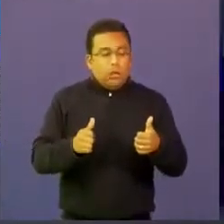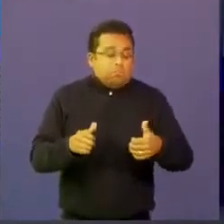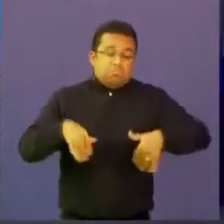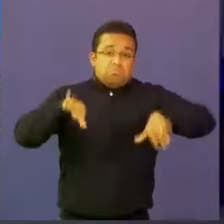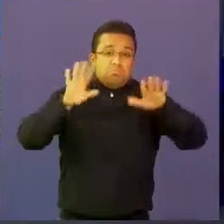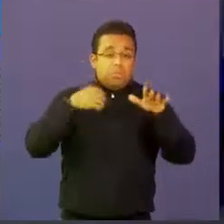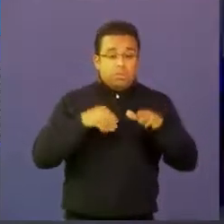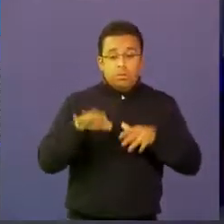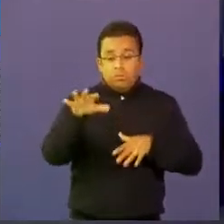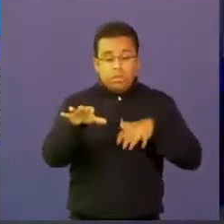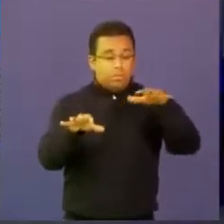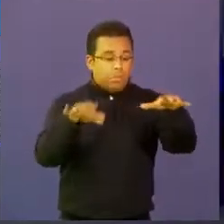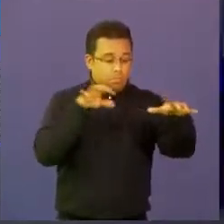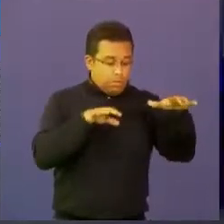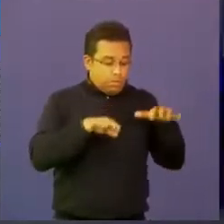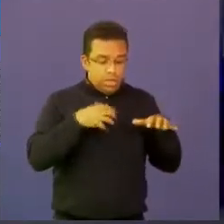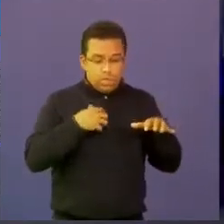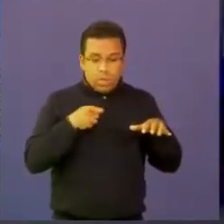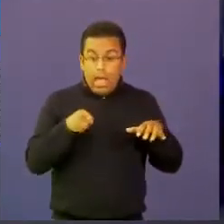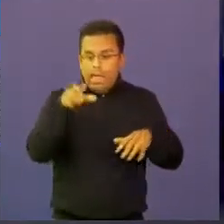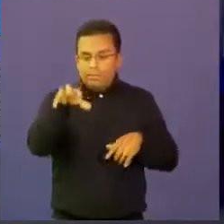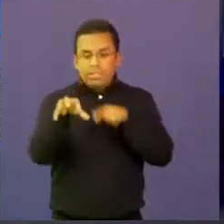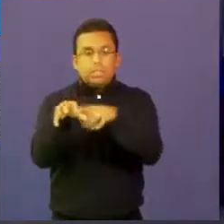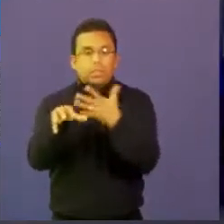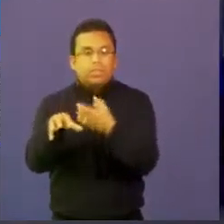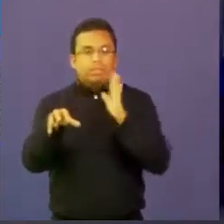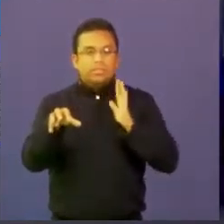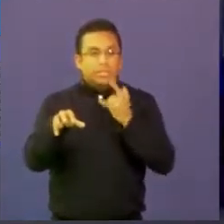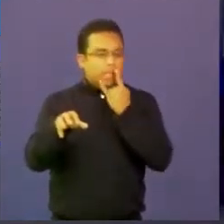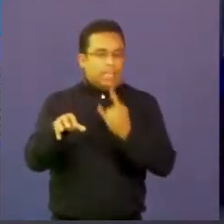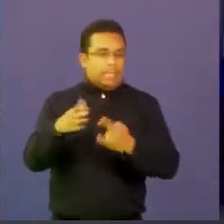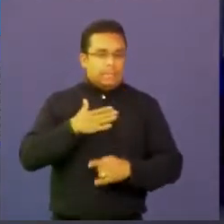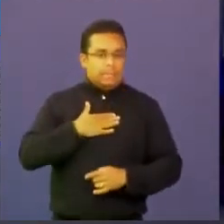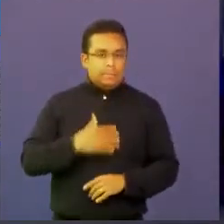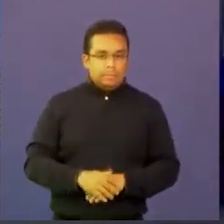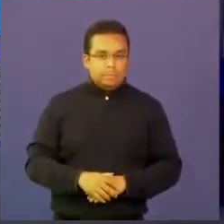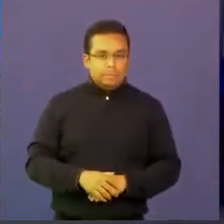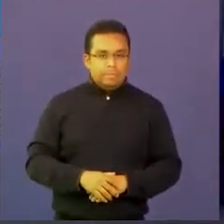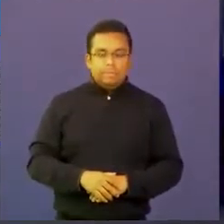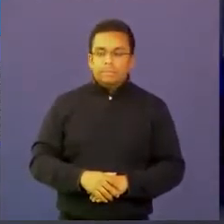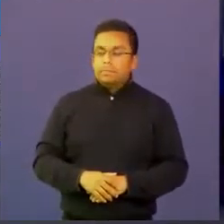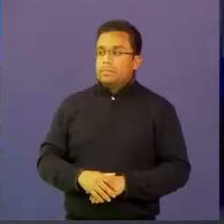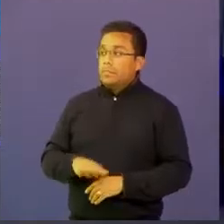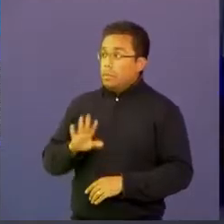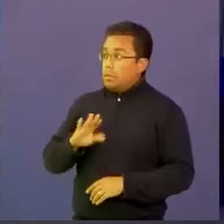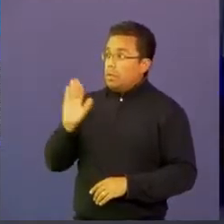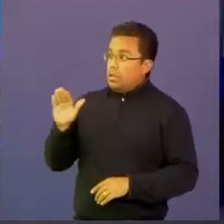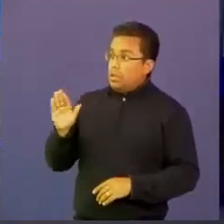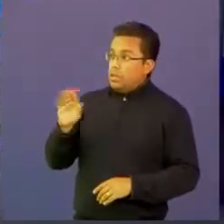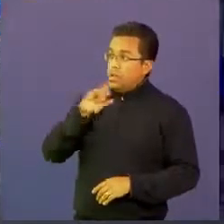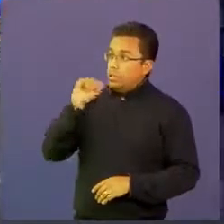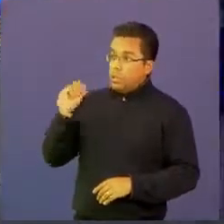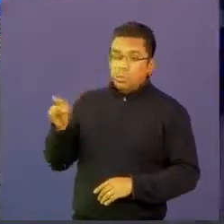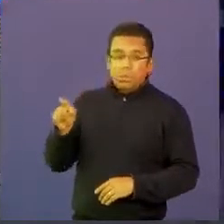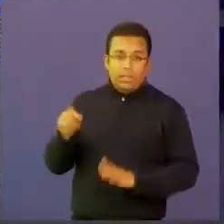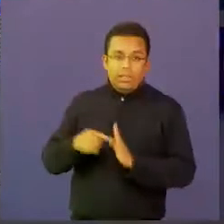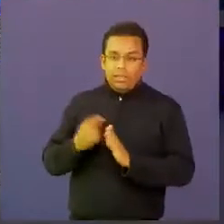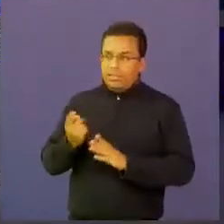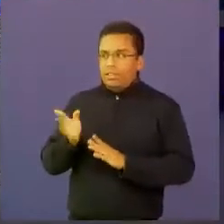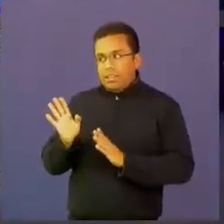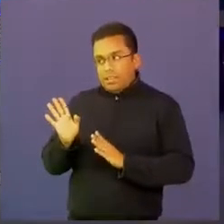le interese y entonces en esta última pregunta aprovechando que tenemos a Mateo aquí más